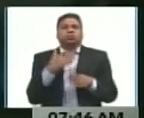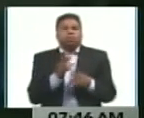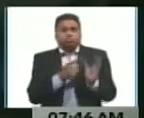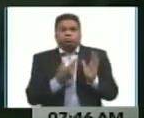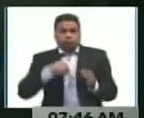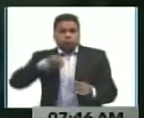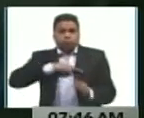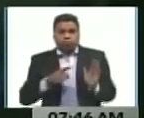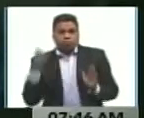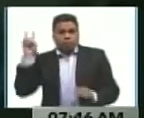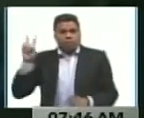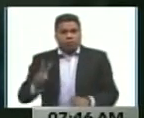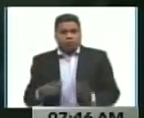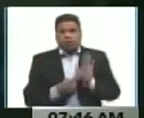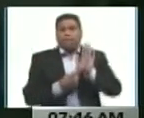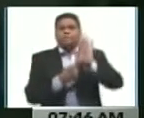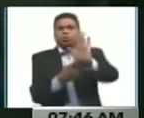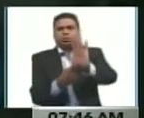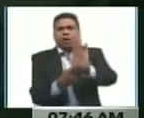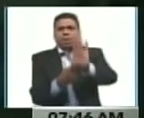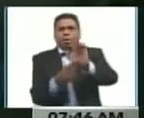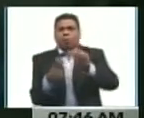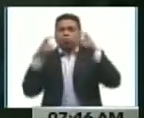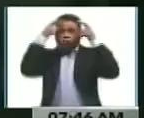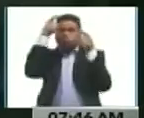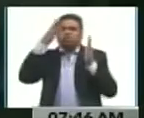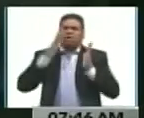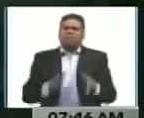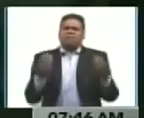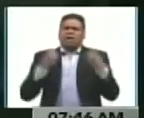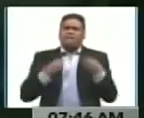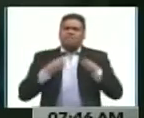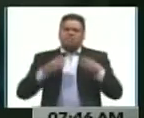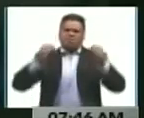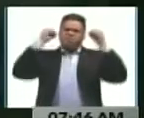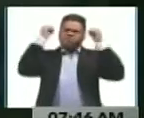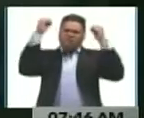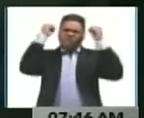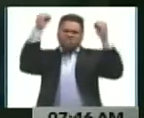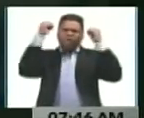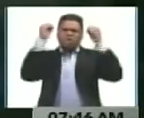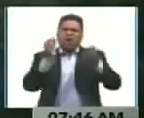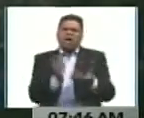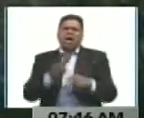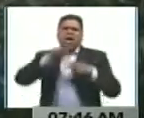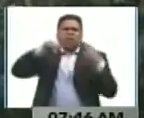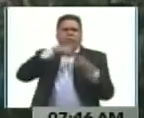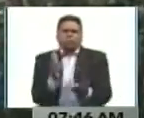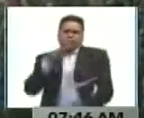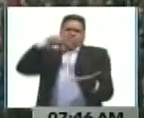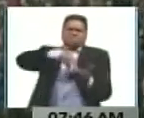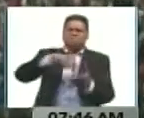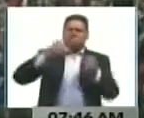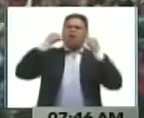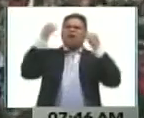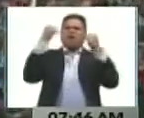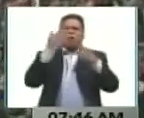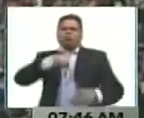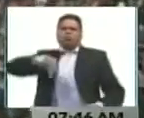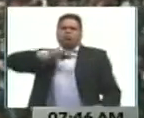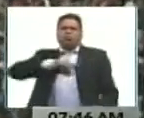demostraron que mientras haya un chavista vivo y luchando, la revolución estará en pie y ustedes son millones.